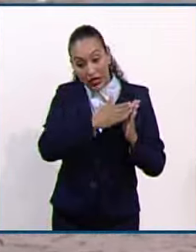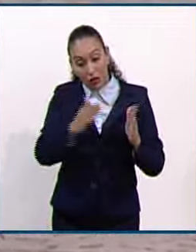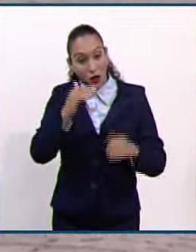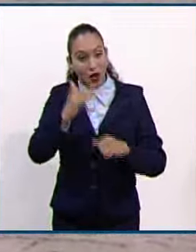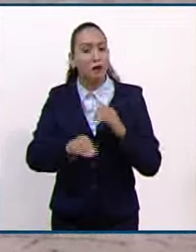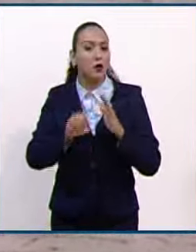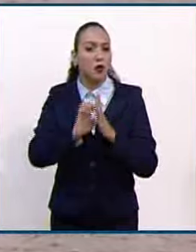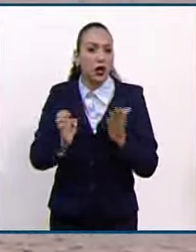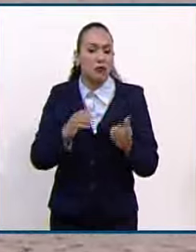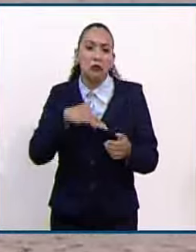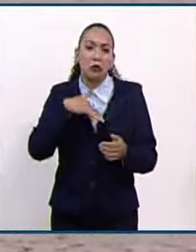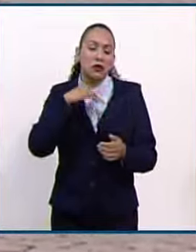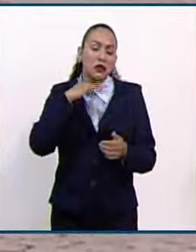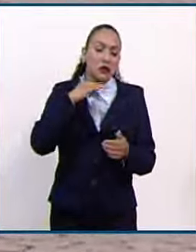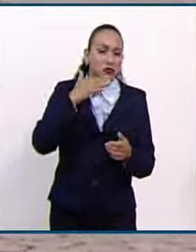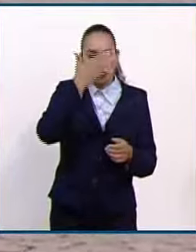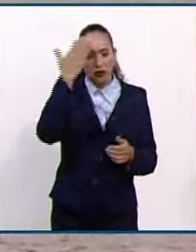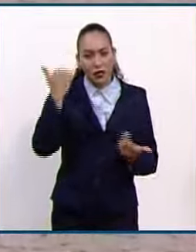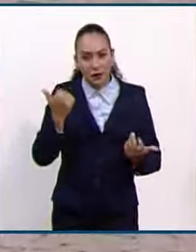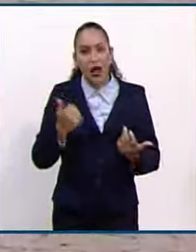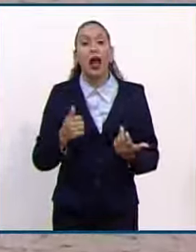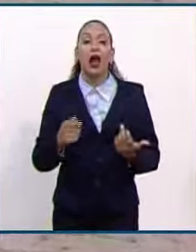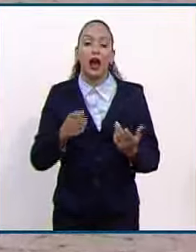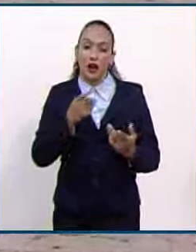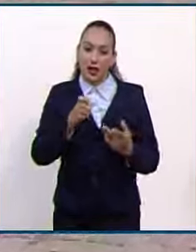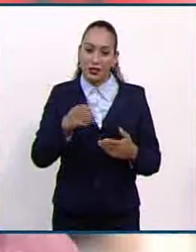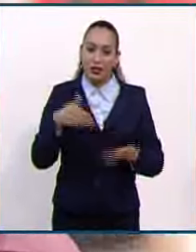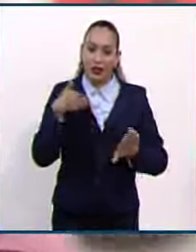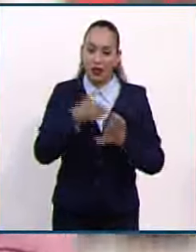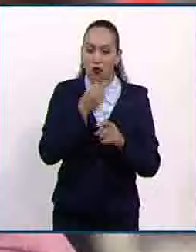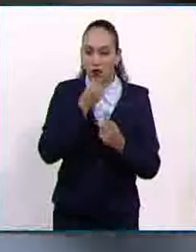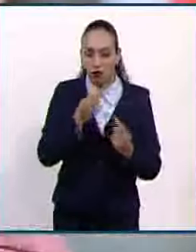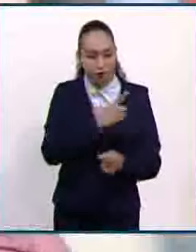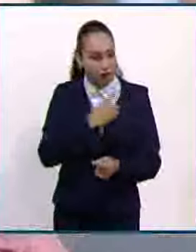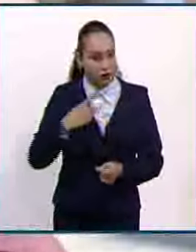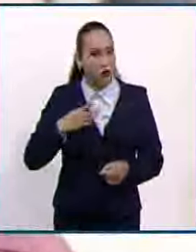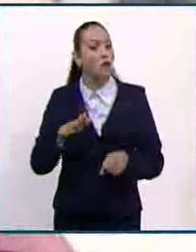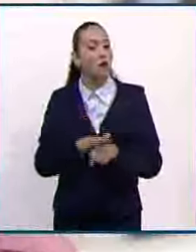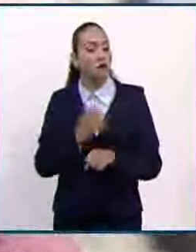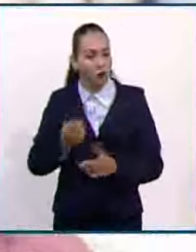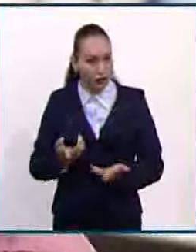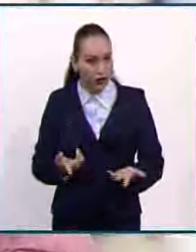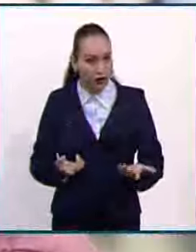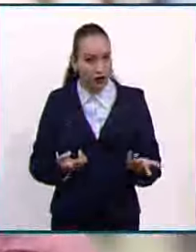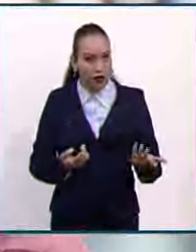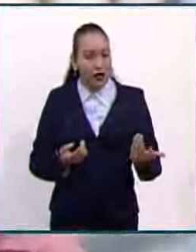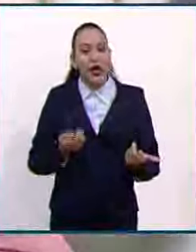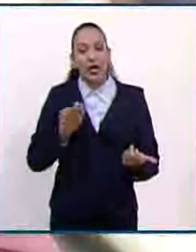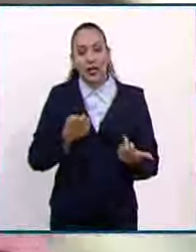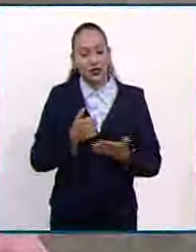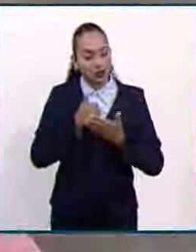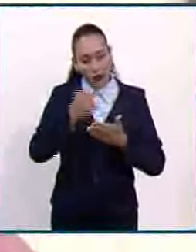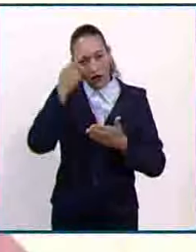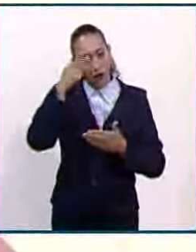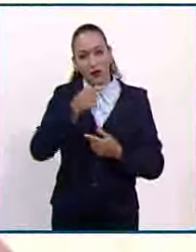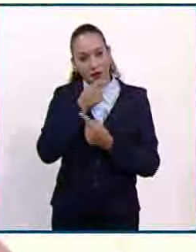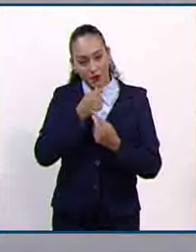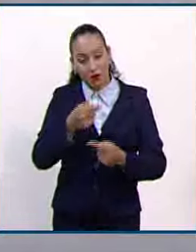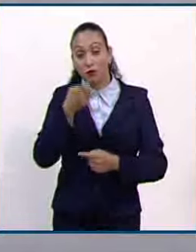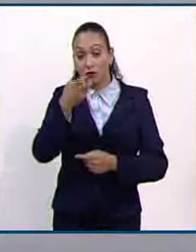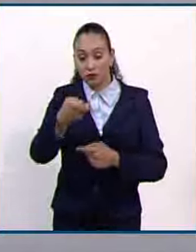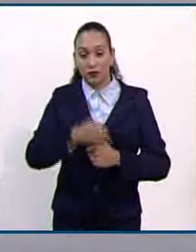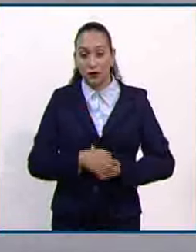o desconocimiento, no debe generar un perjuicio en contra de los infantes, pues con ello se vulneraría el interés superior. Por